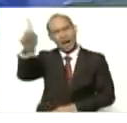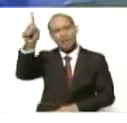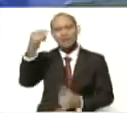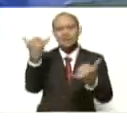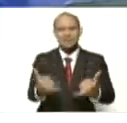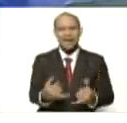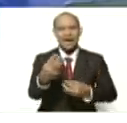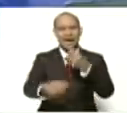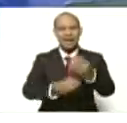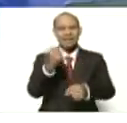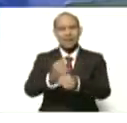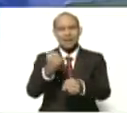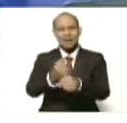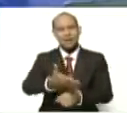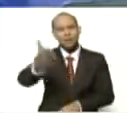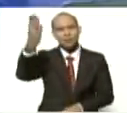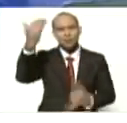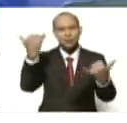revista